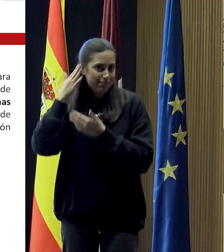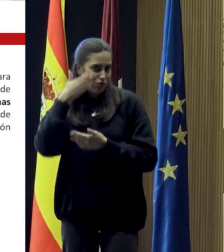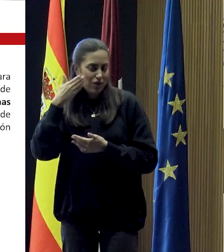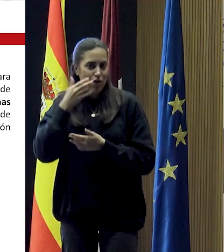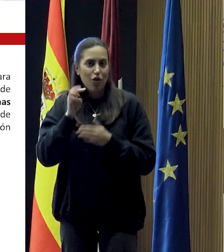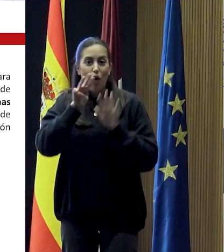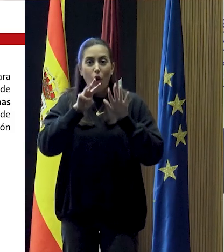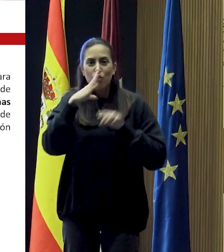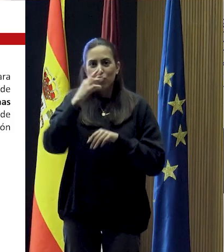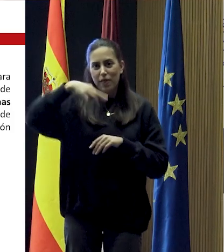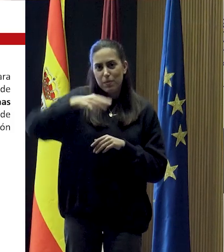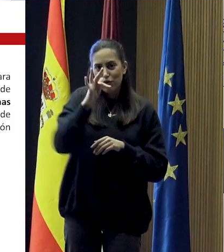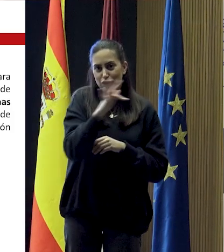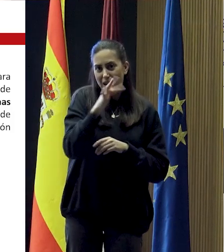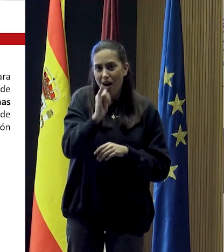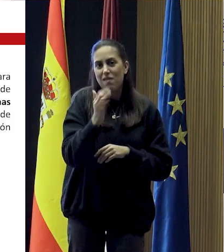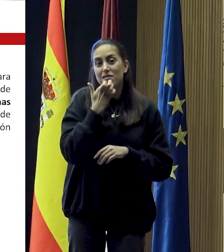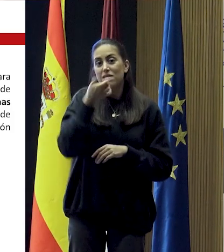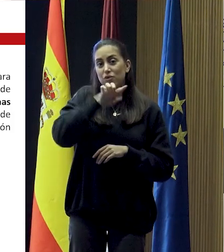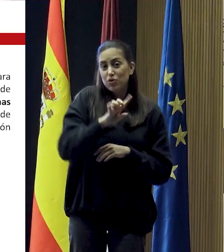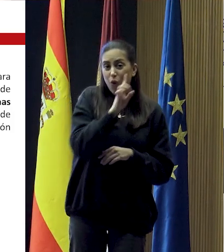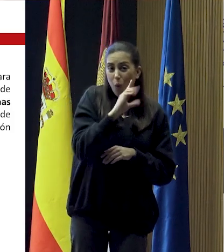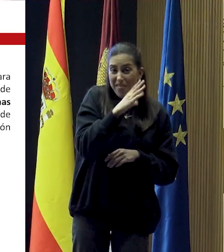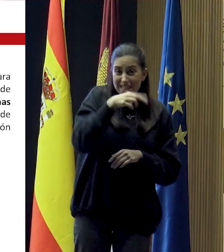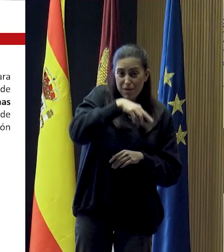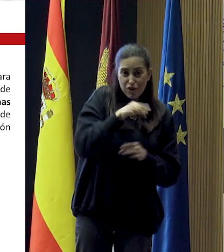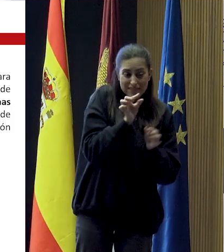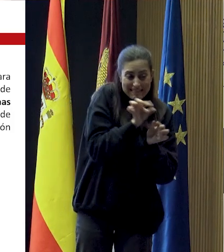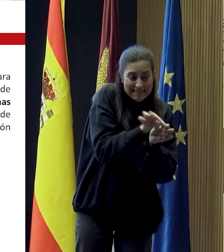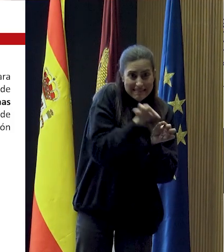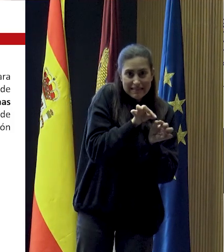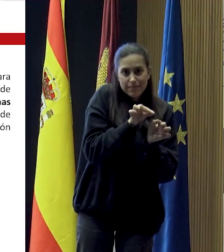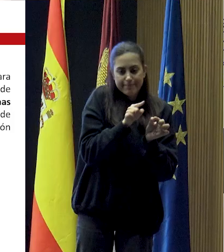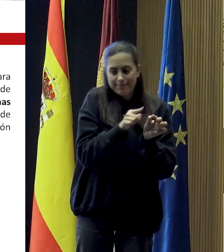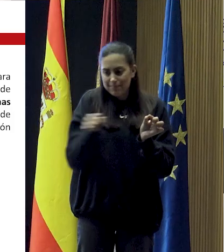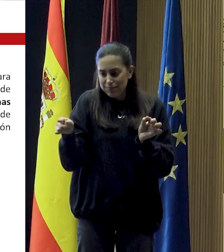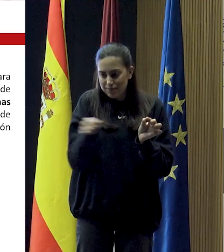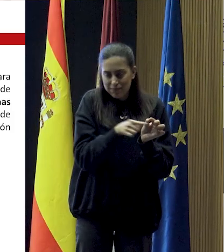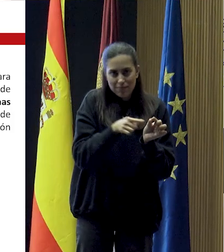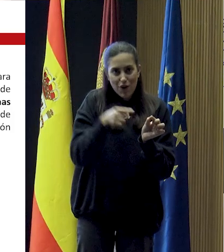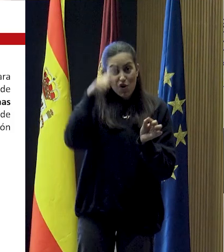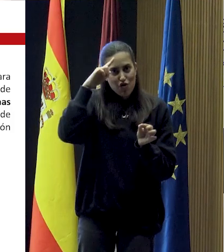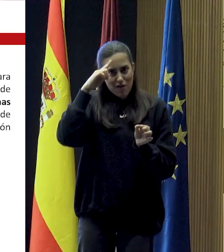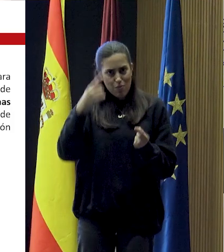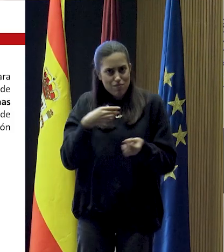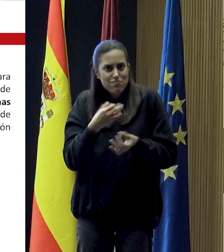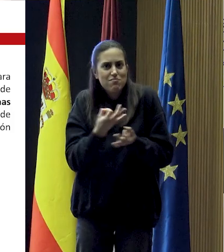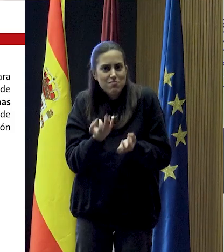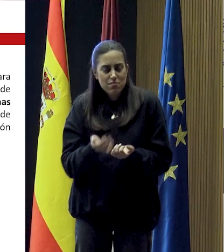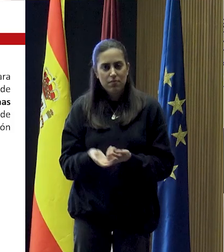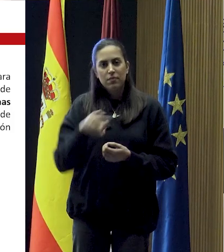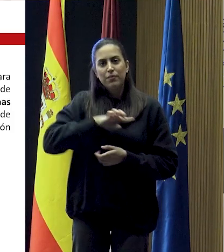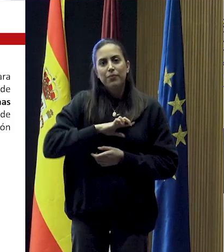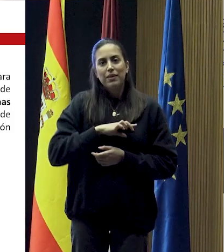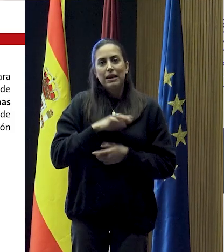de 8 centímetros. Si nosotros estamos cogiendo una muestra de 1 centímetro, no sabemos qué está pasando aquí delante ni aquí detrás, ¿vale? Entonces, lo que